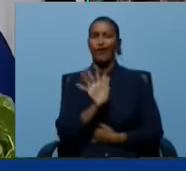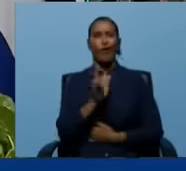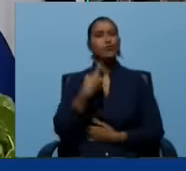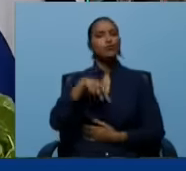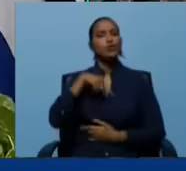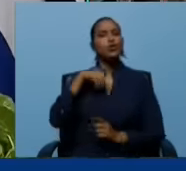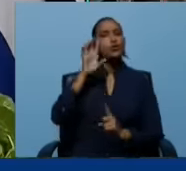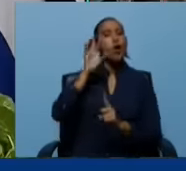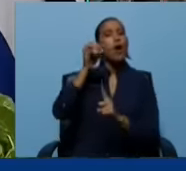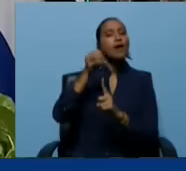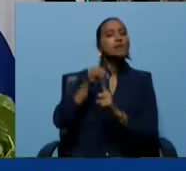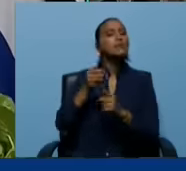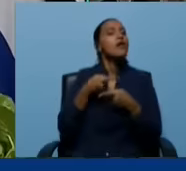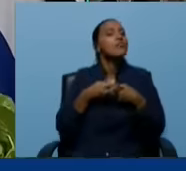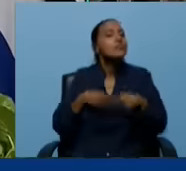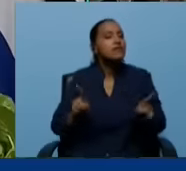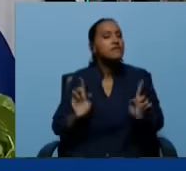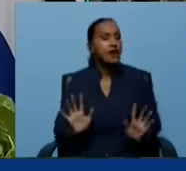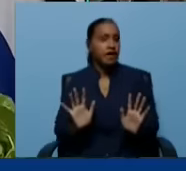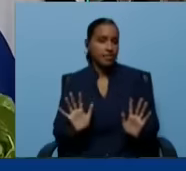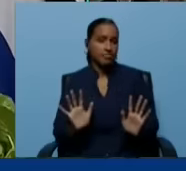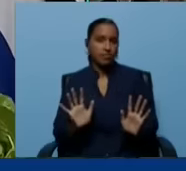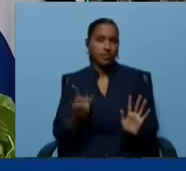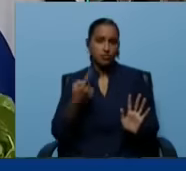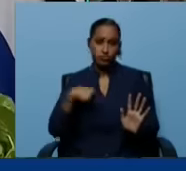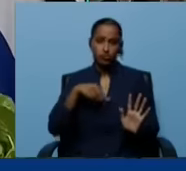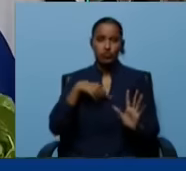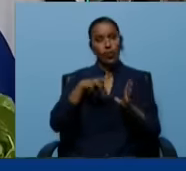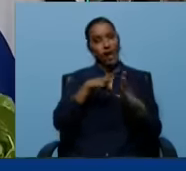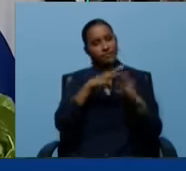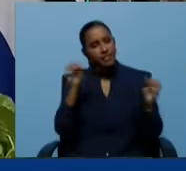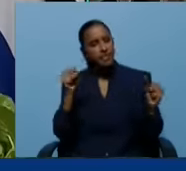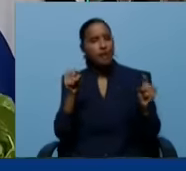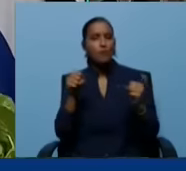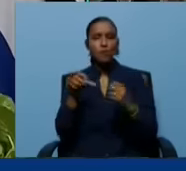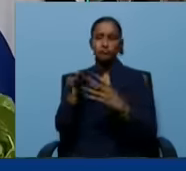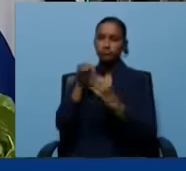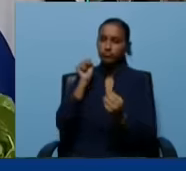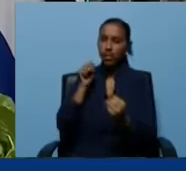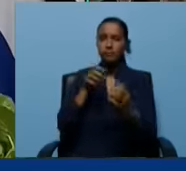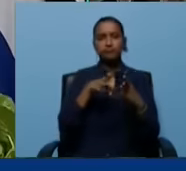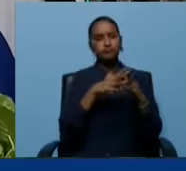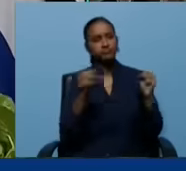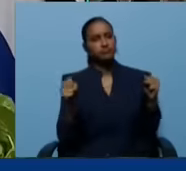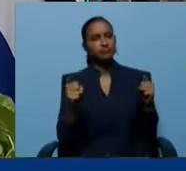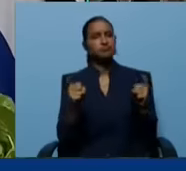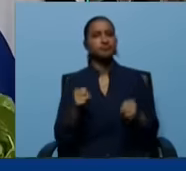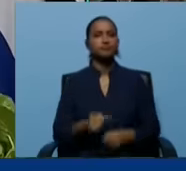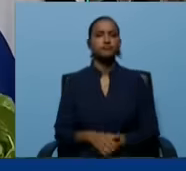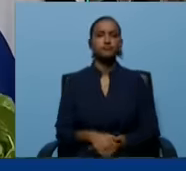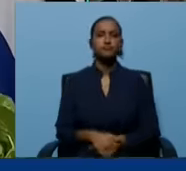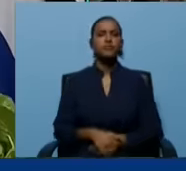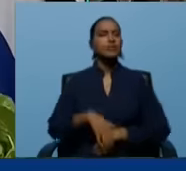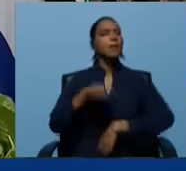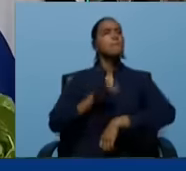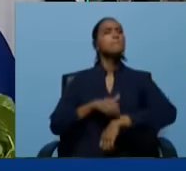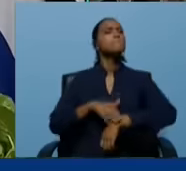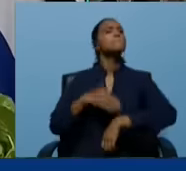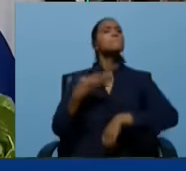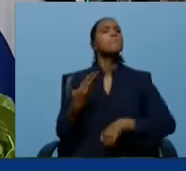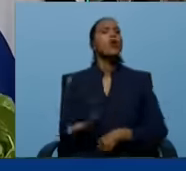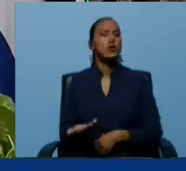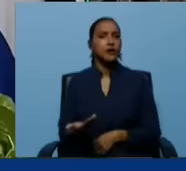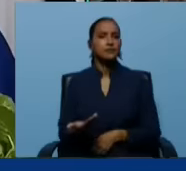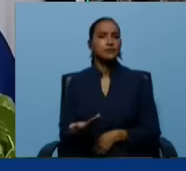Lo entendemos. Lo entendemos. ¿Por qué? Porque les tienen